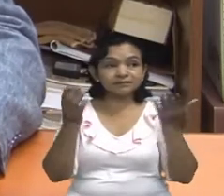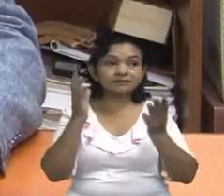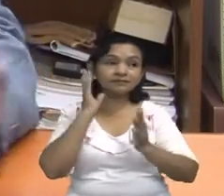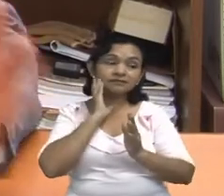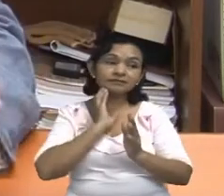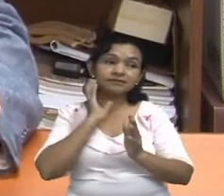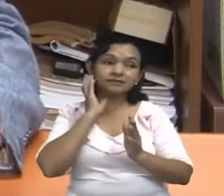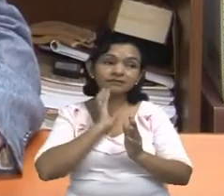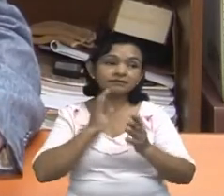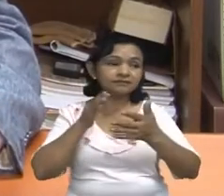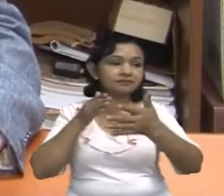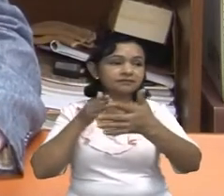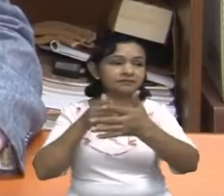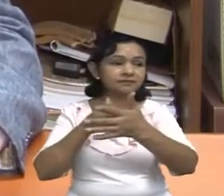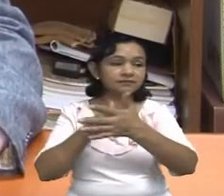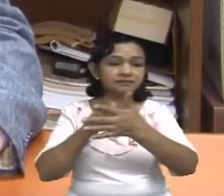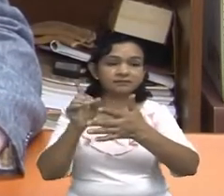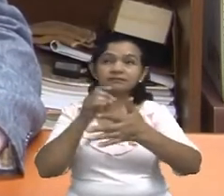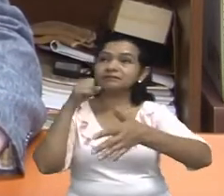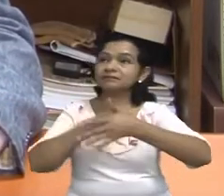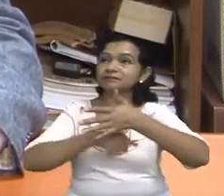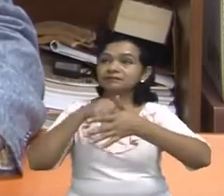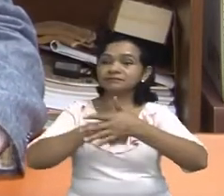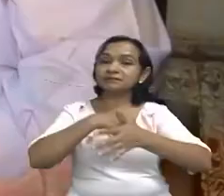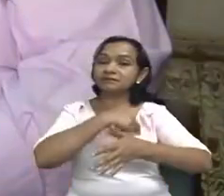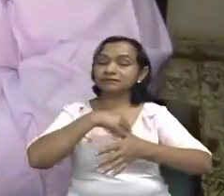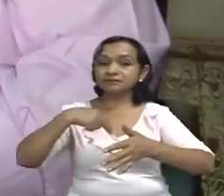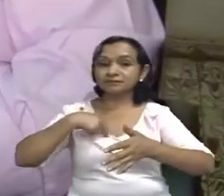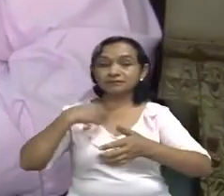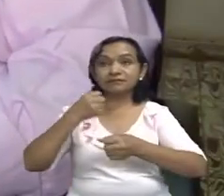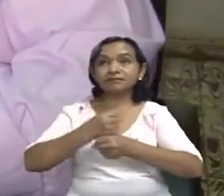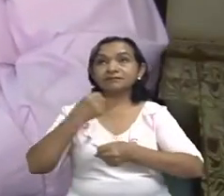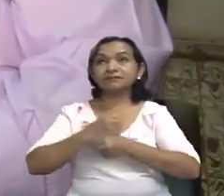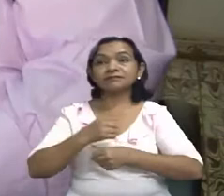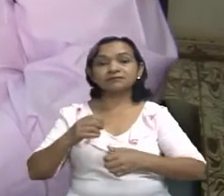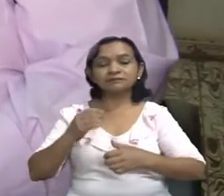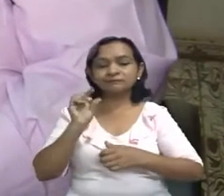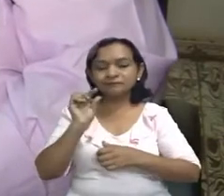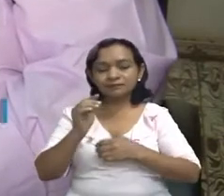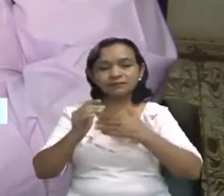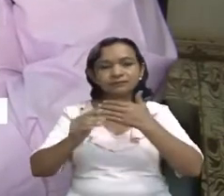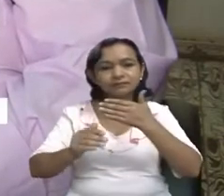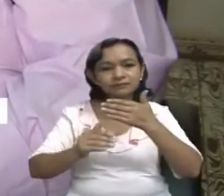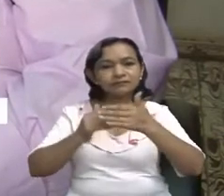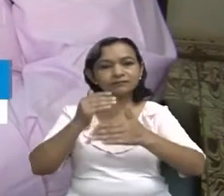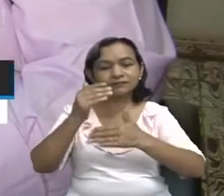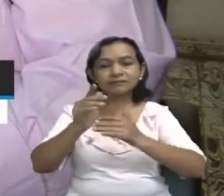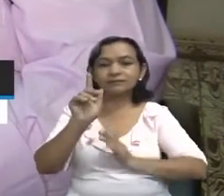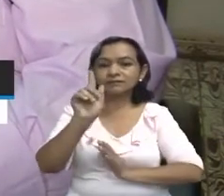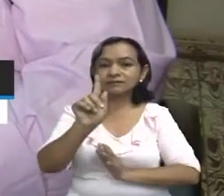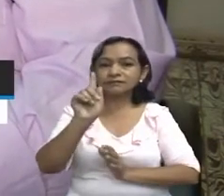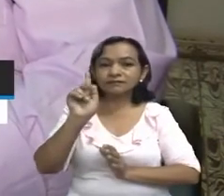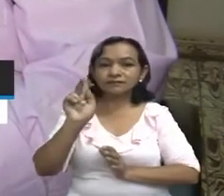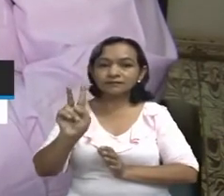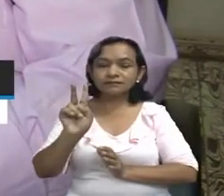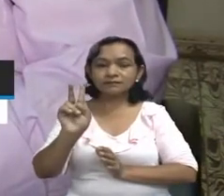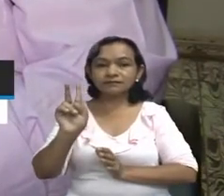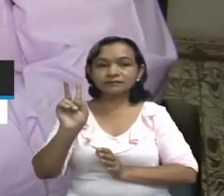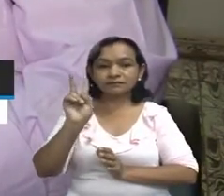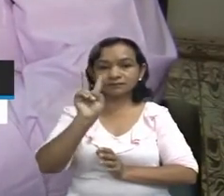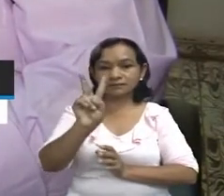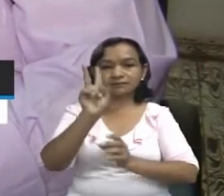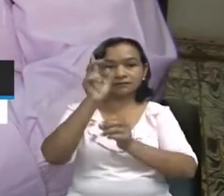experiencia no limitó, fue el esfuerzo que se desarrolló. Y así fue poco a poco surgiendo un canal con dos